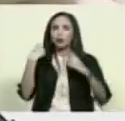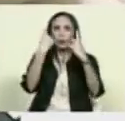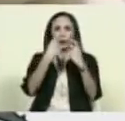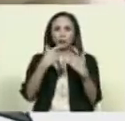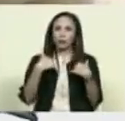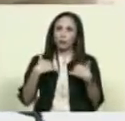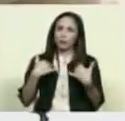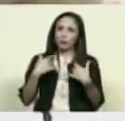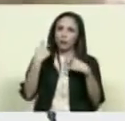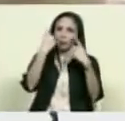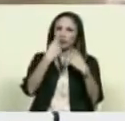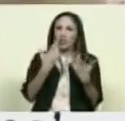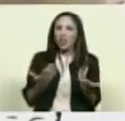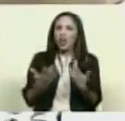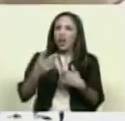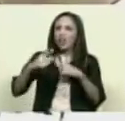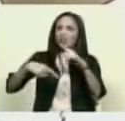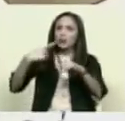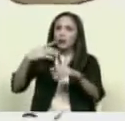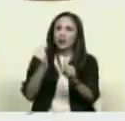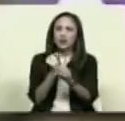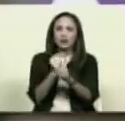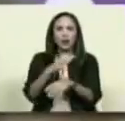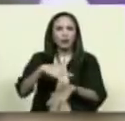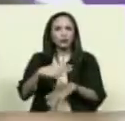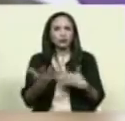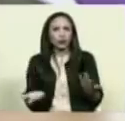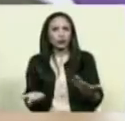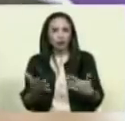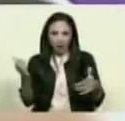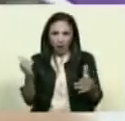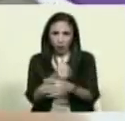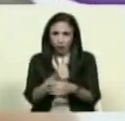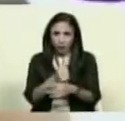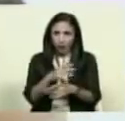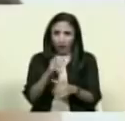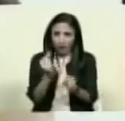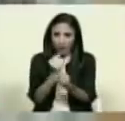siempre, ¿para dónde van esos jóvenes? ¿Consiguen trabajo?